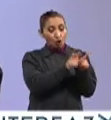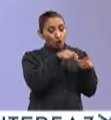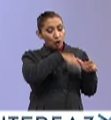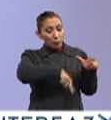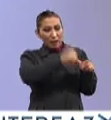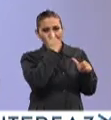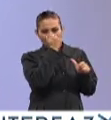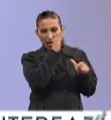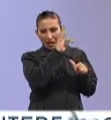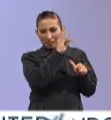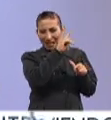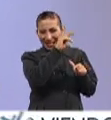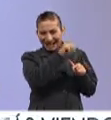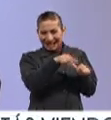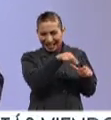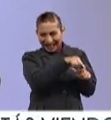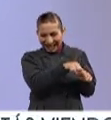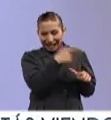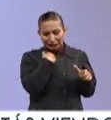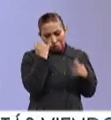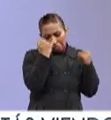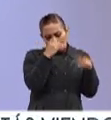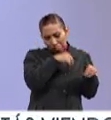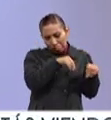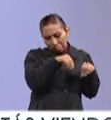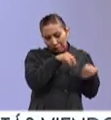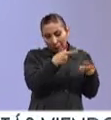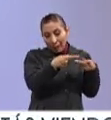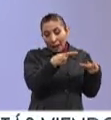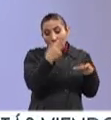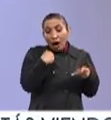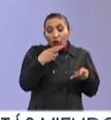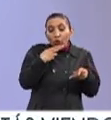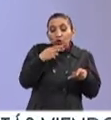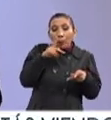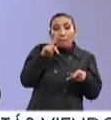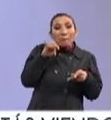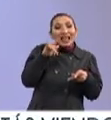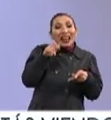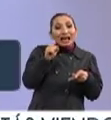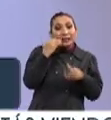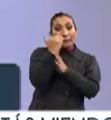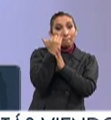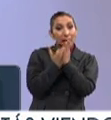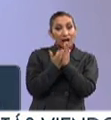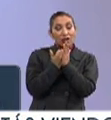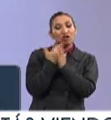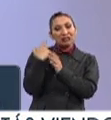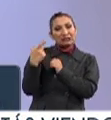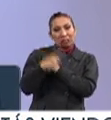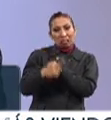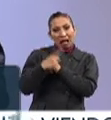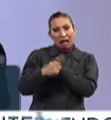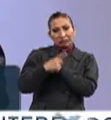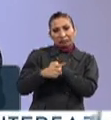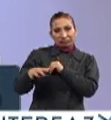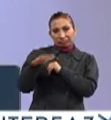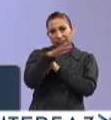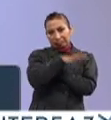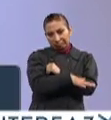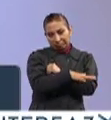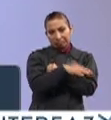Y un grupo de estudiantes del Instituto Politécnico Nacional diseñó un plan para el manejo de pilas y disminuir de esta forma sus